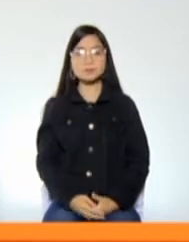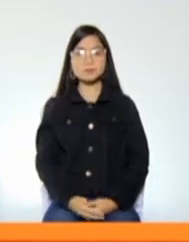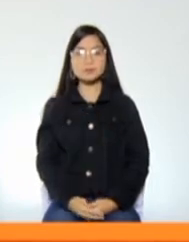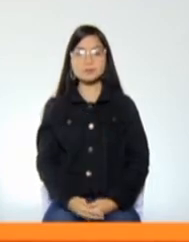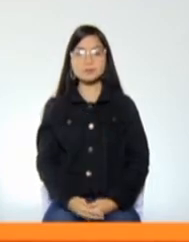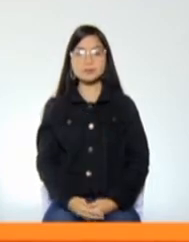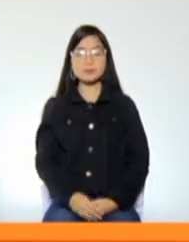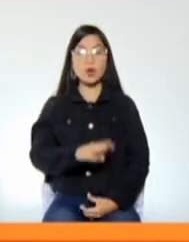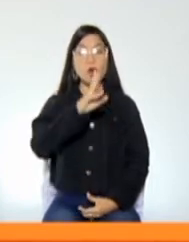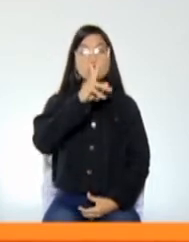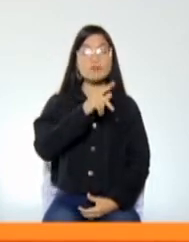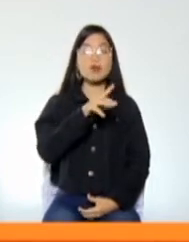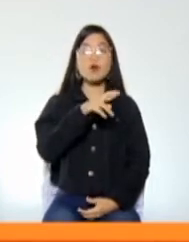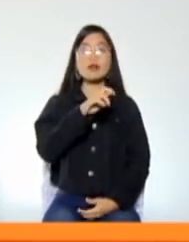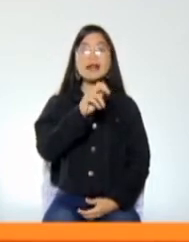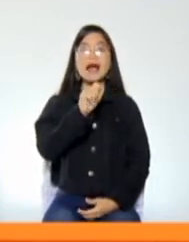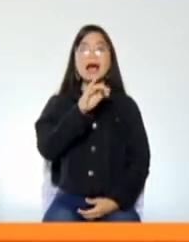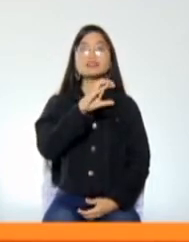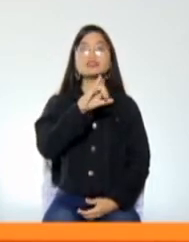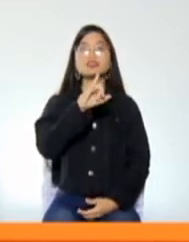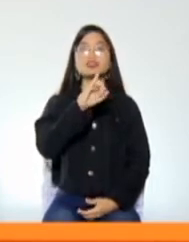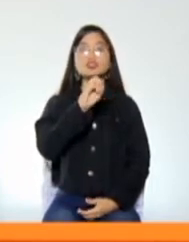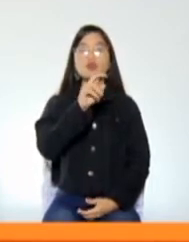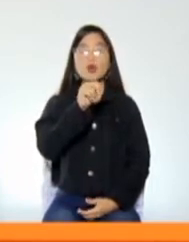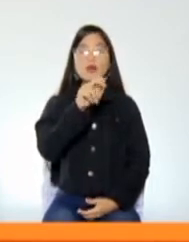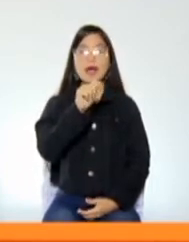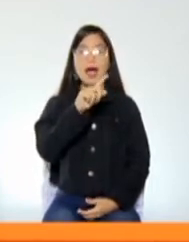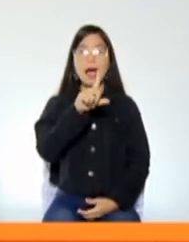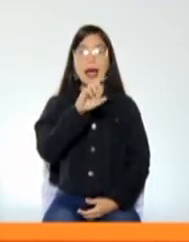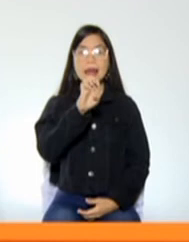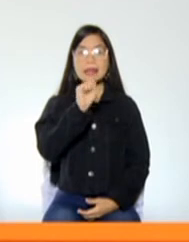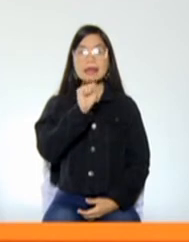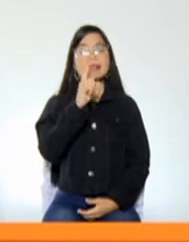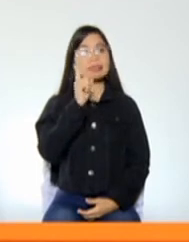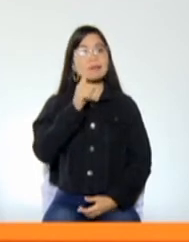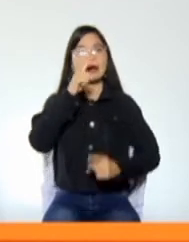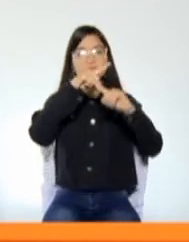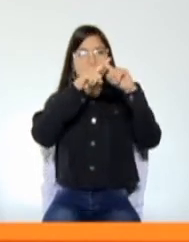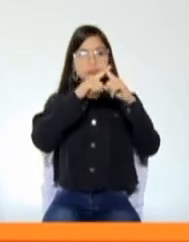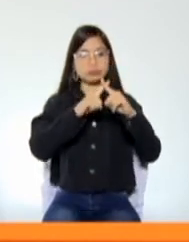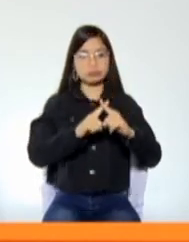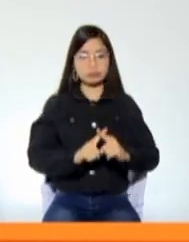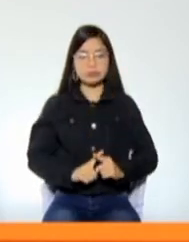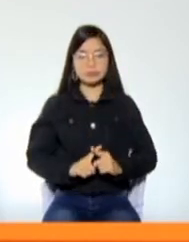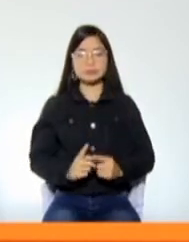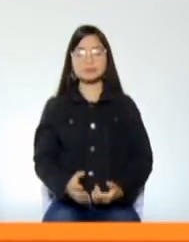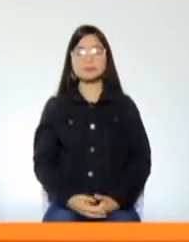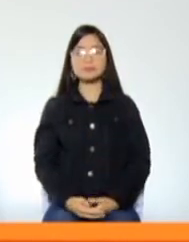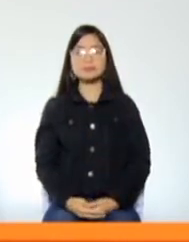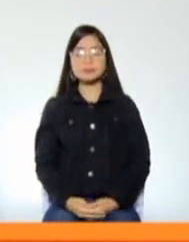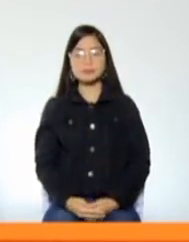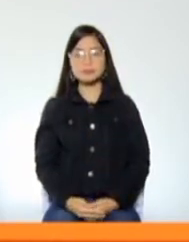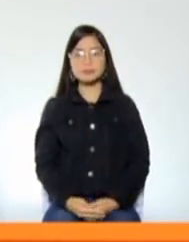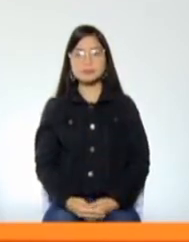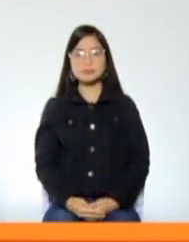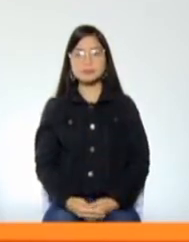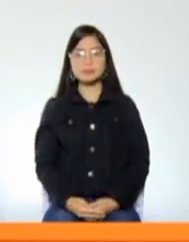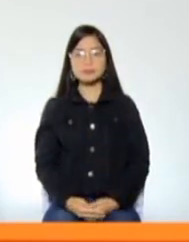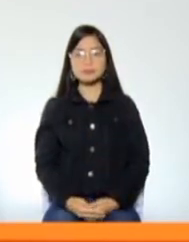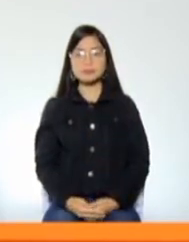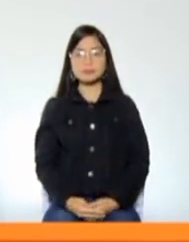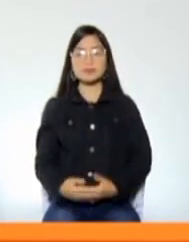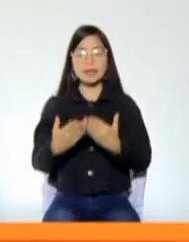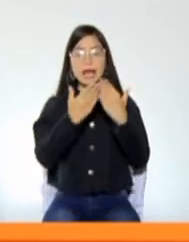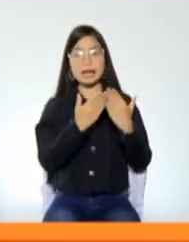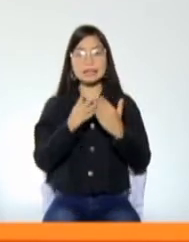números racionales que tengamos que descomponer. Muy bien, jóvenes. Esta clase va dirigida para los estudiantes